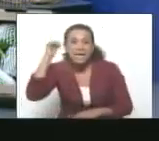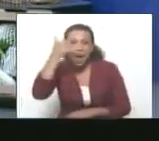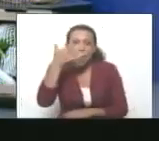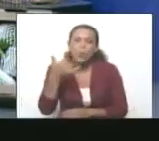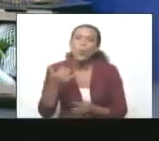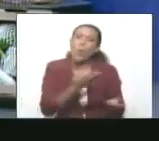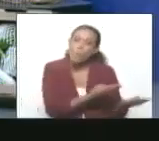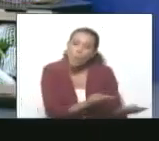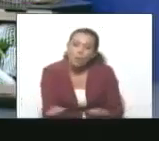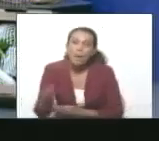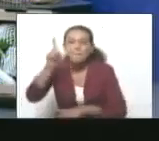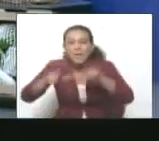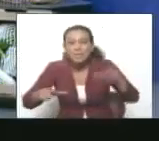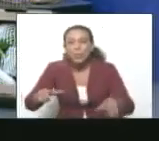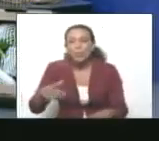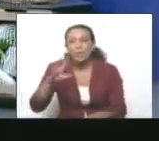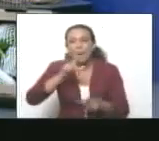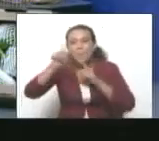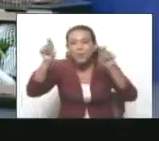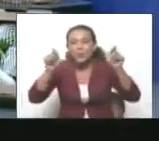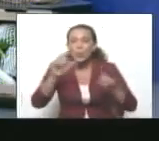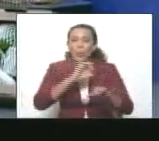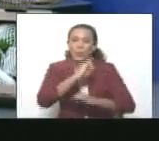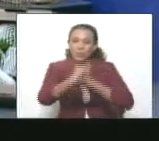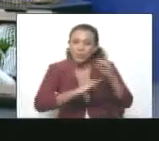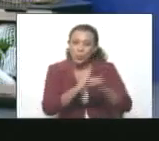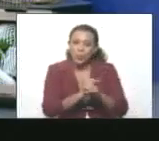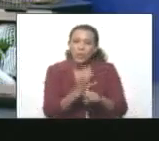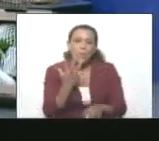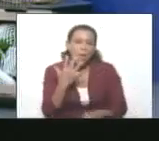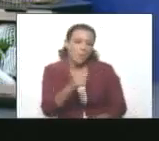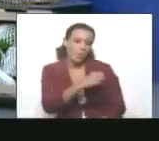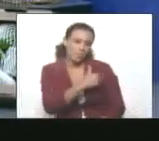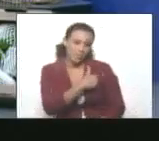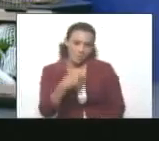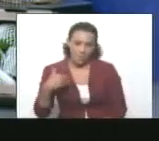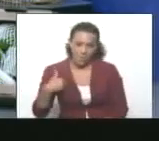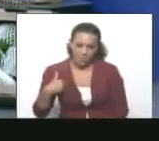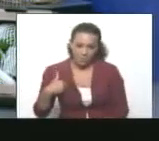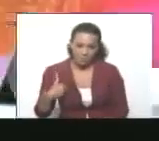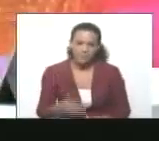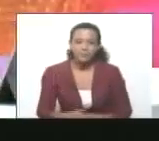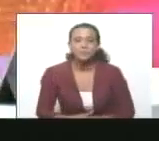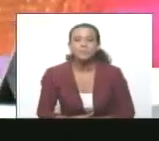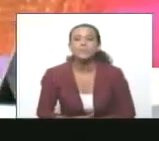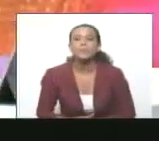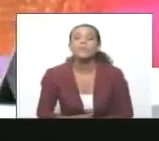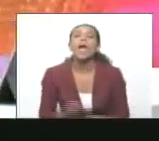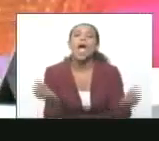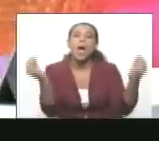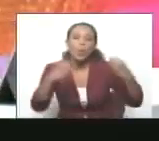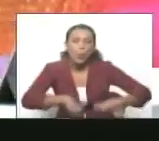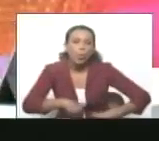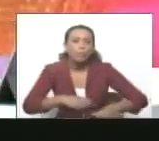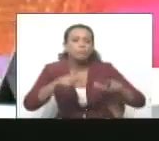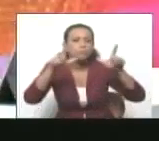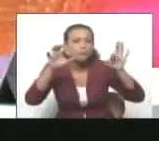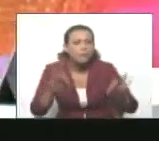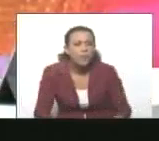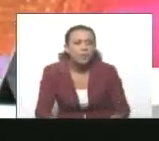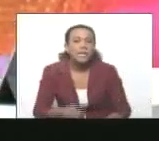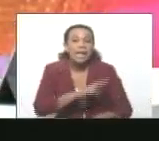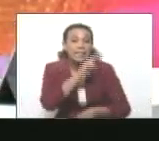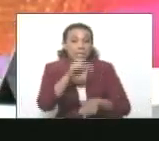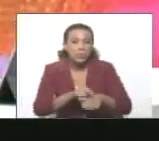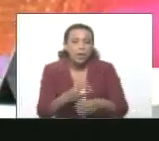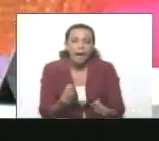puede recibir esos turistas que vienen de otras partes del mundo entero. Es muy importante consolidar el turismo nacional